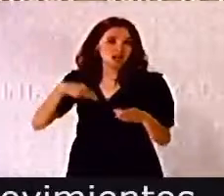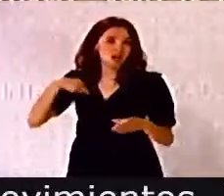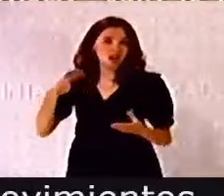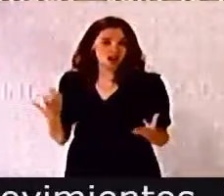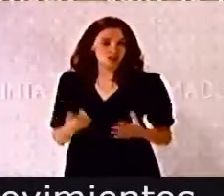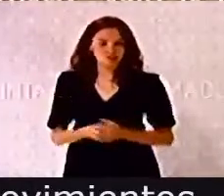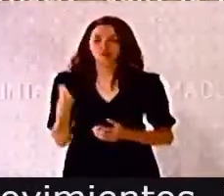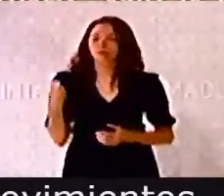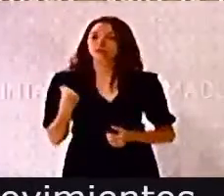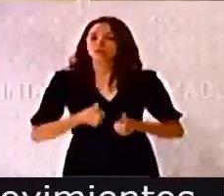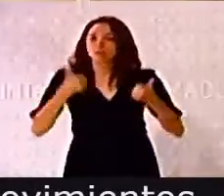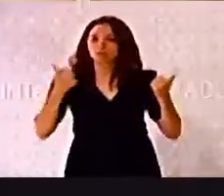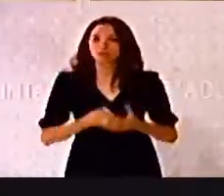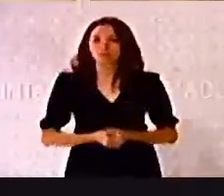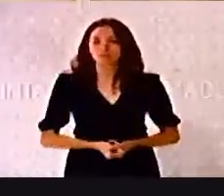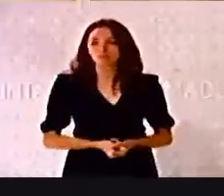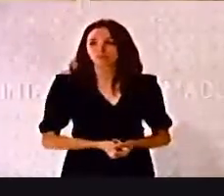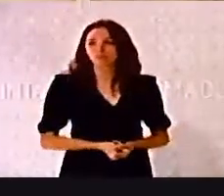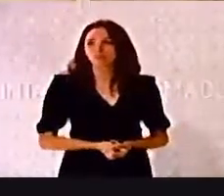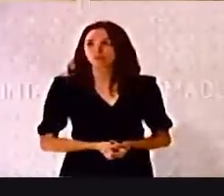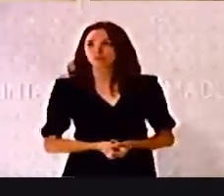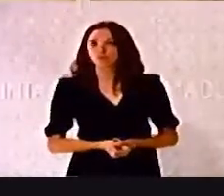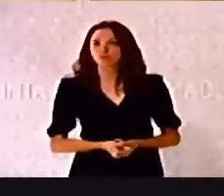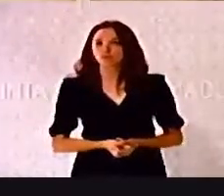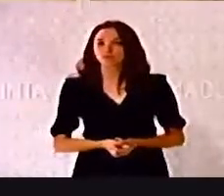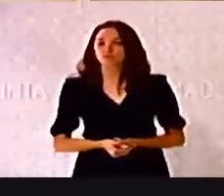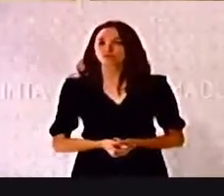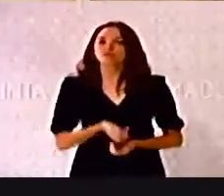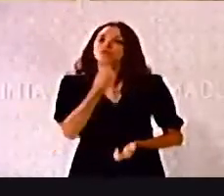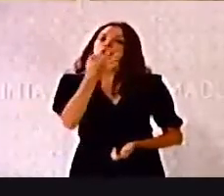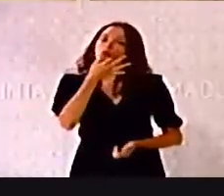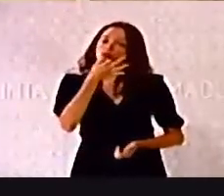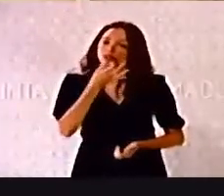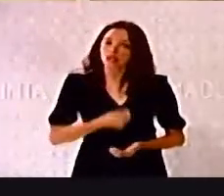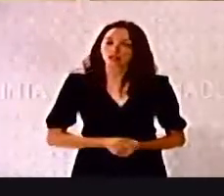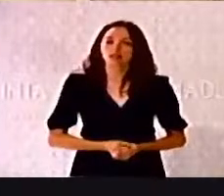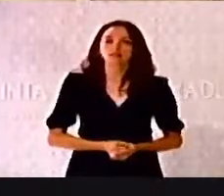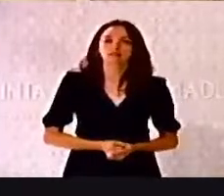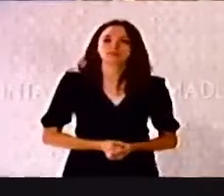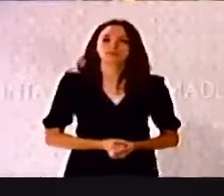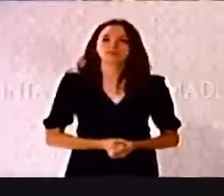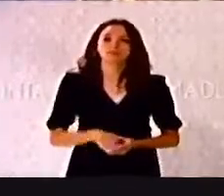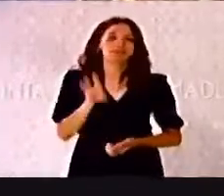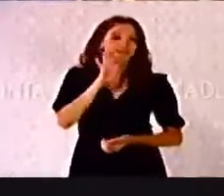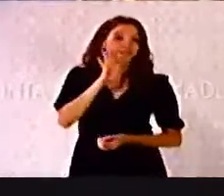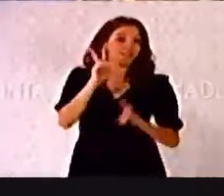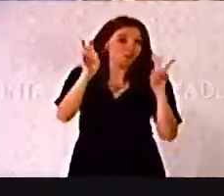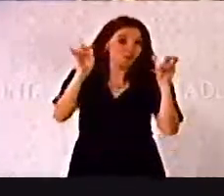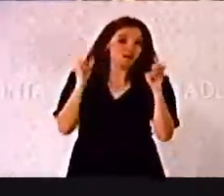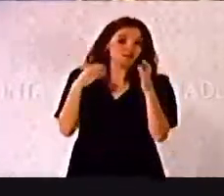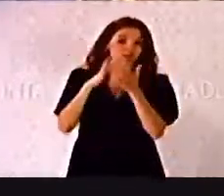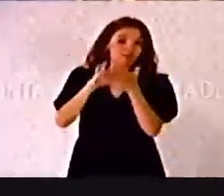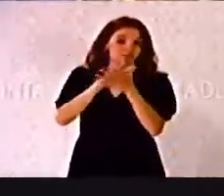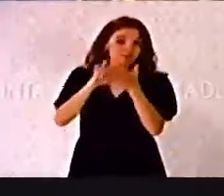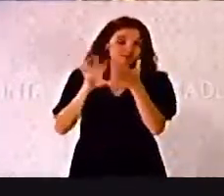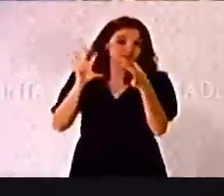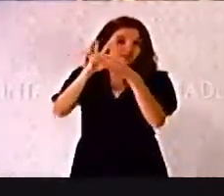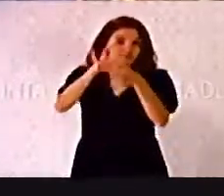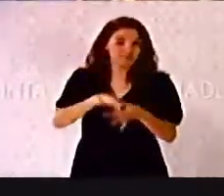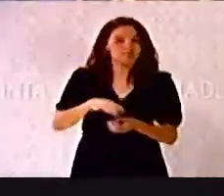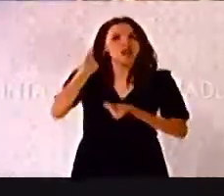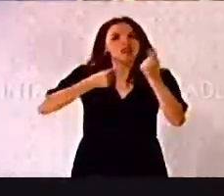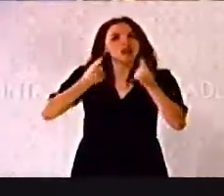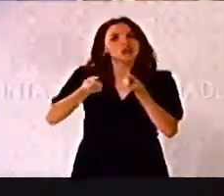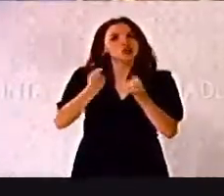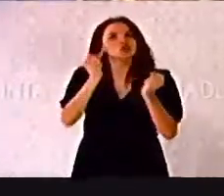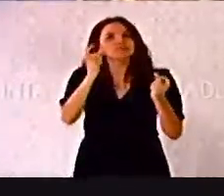preguntas. Yo. José Ramón. Buenas tardes. Al hilo de esto y de los datos que vamos